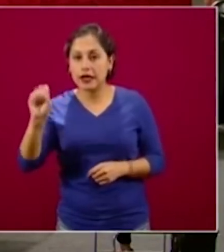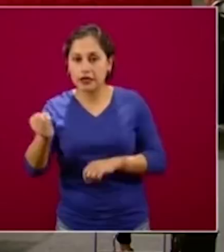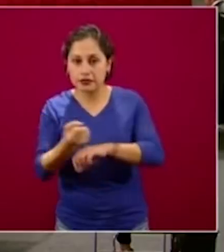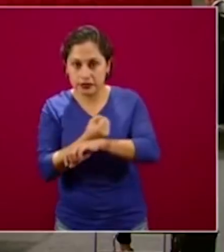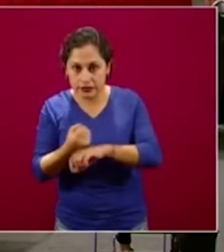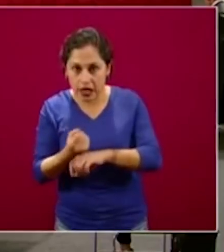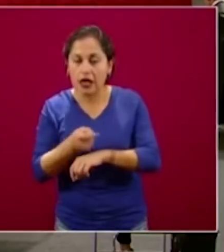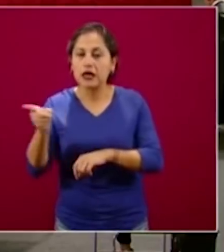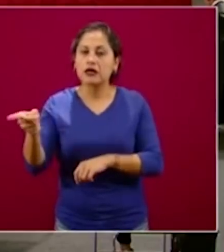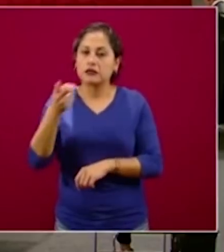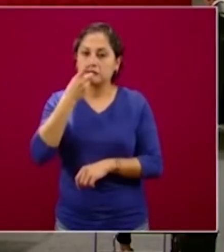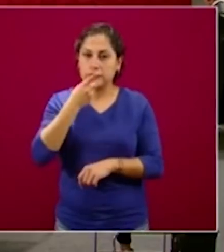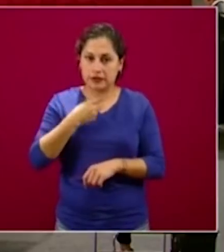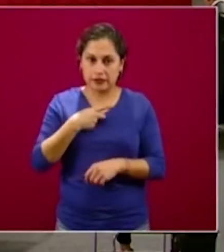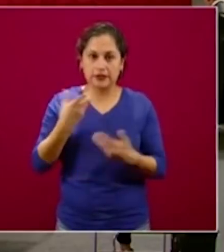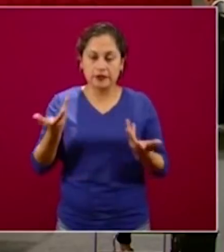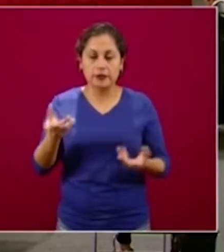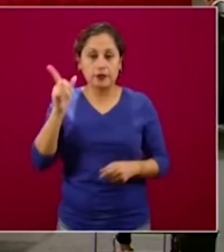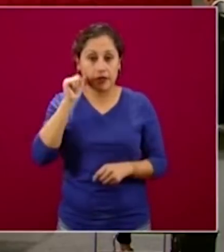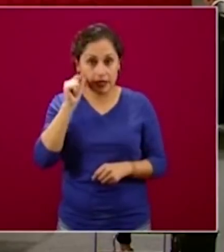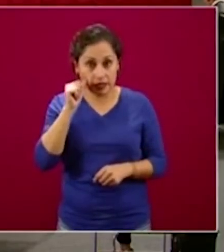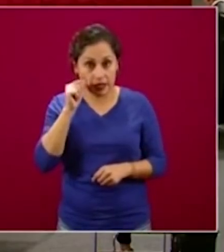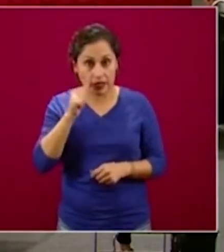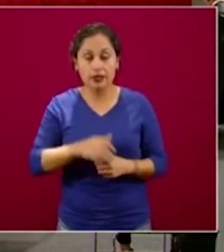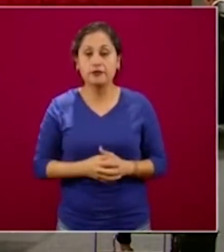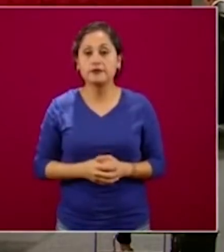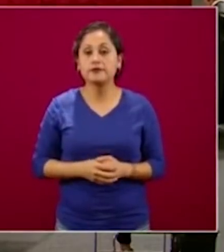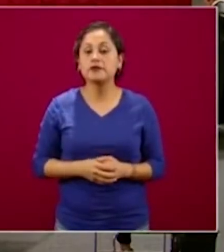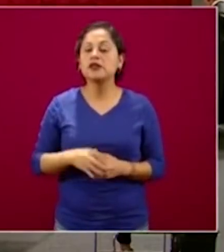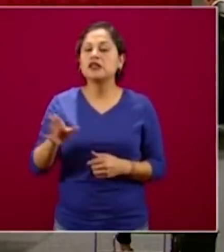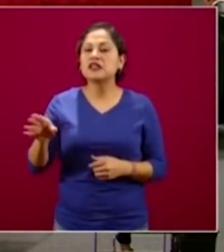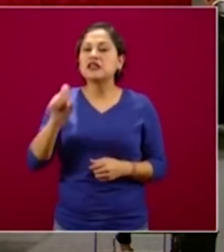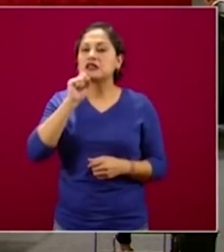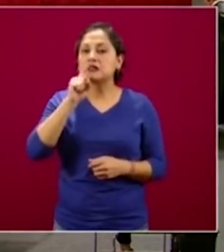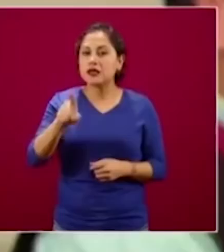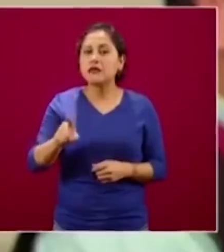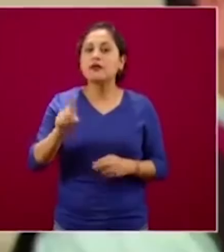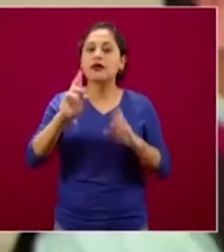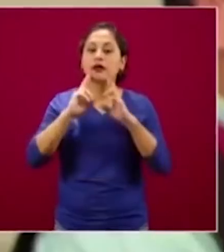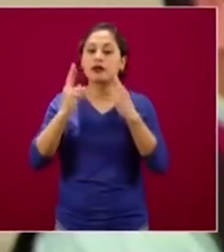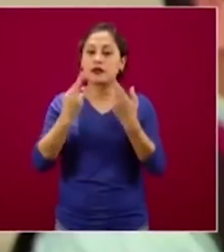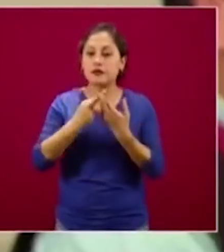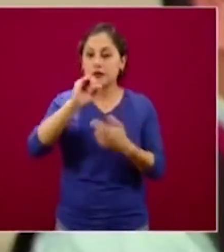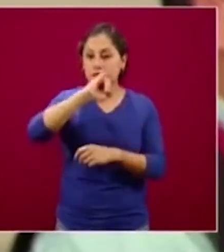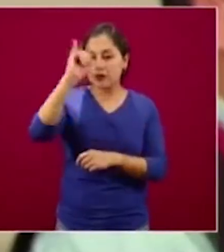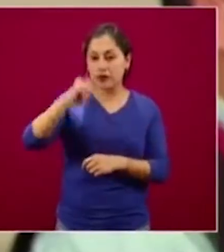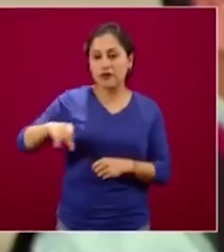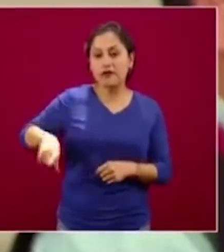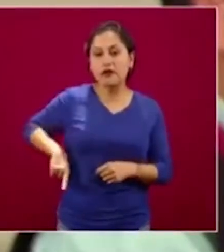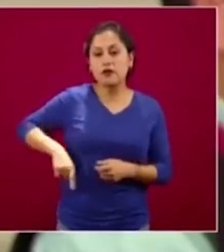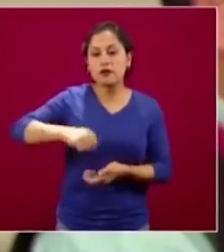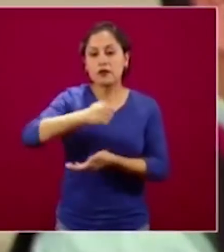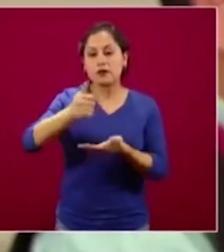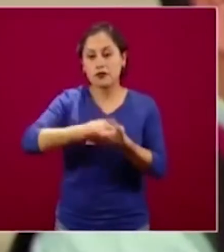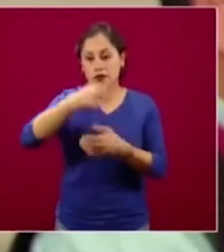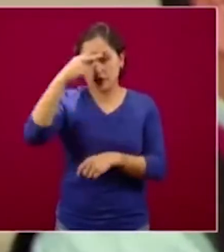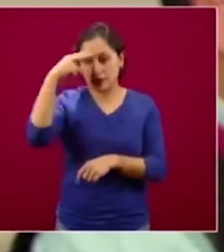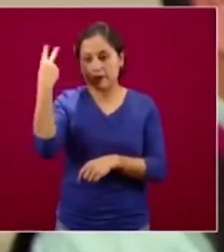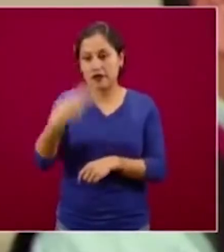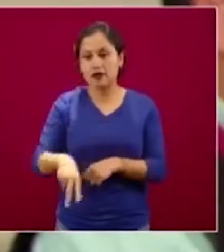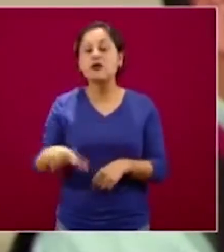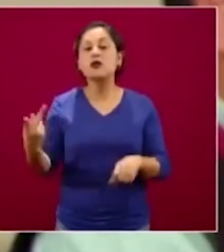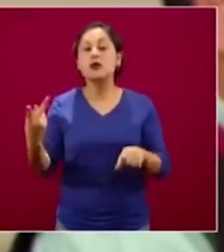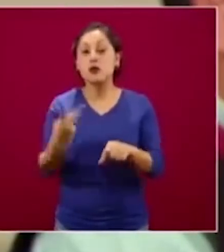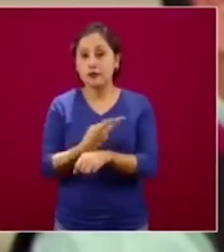mañana. También en esta reunión que dijo que hizo con la doctora Sheinbaum sobre la carga no observable, se contemplan las pruebas